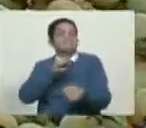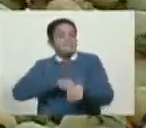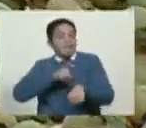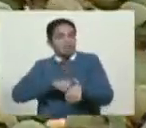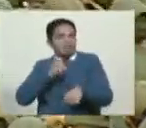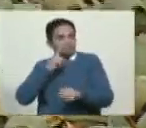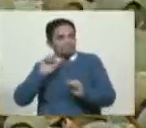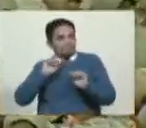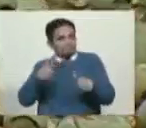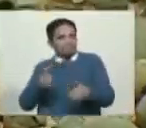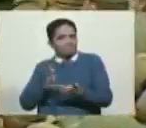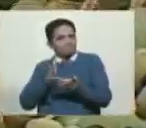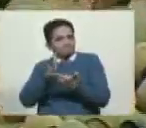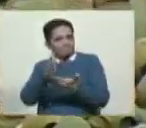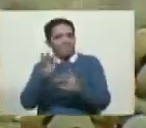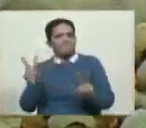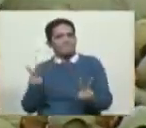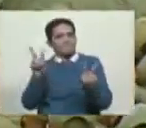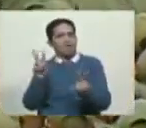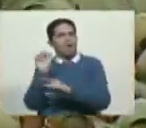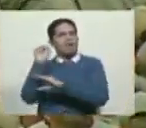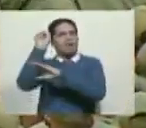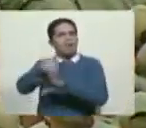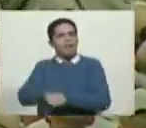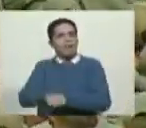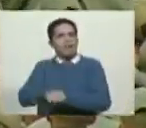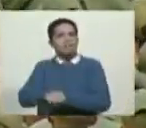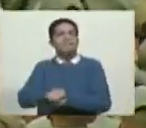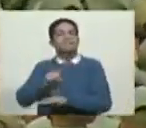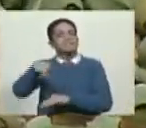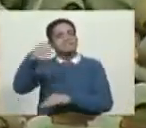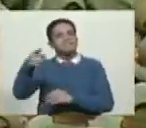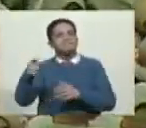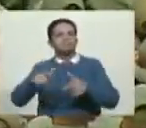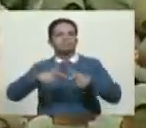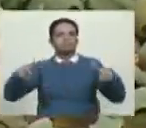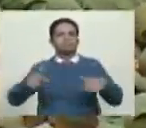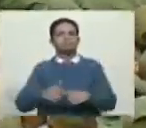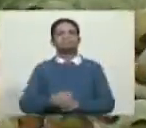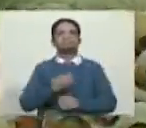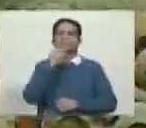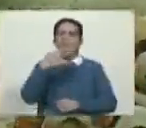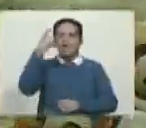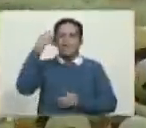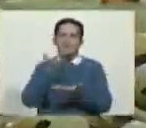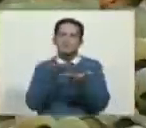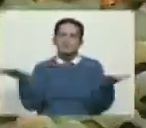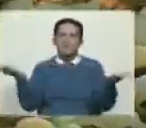de victoria, para que llegue el tiempo de la prosperidad. Buenos días a todos, que Dios los bendiga.